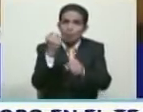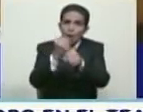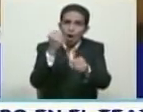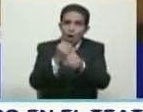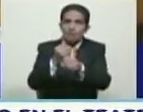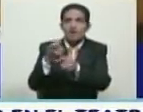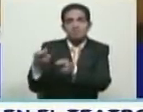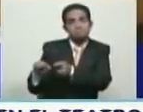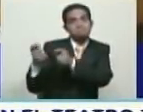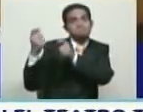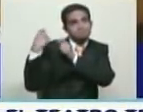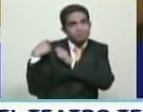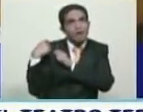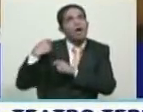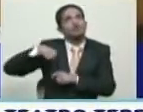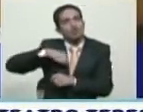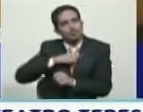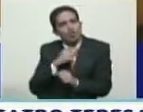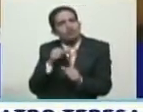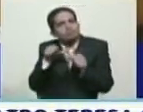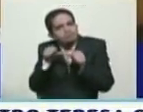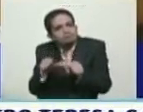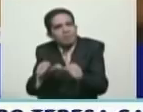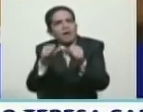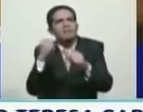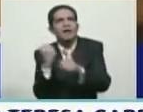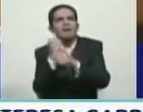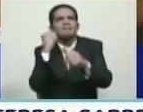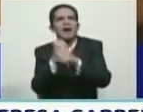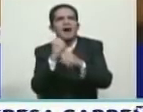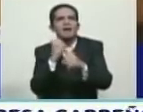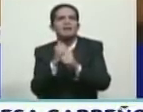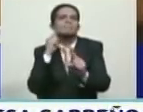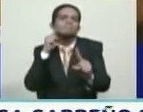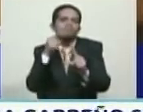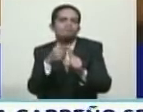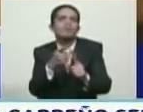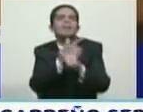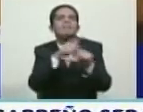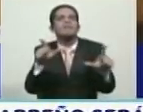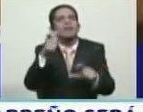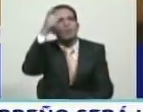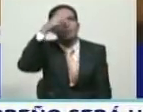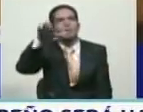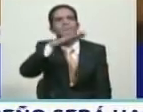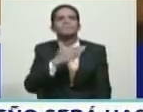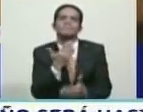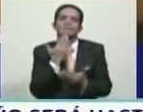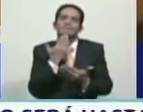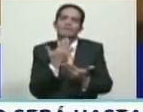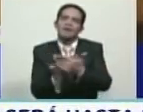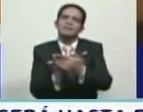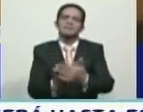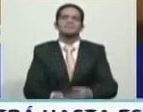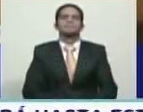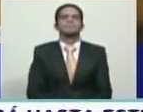dejaron, continuaremos el camino de Fidel y Hugo en pos de la liberación de los pueblos. Muchas gracias.